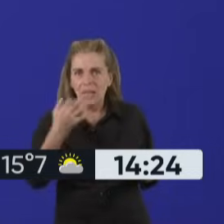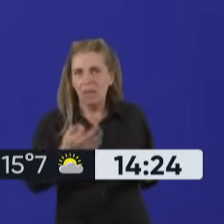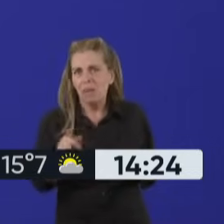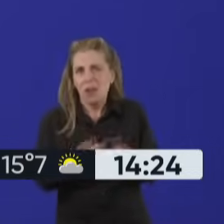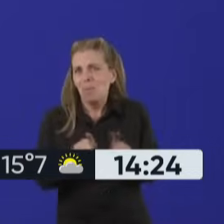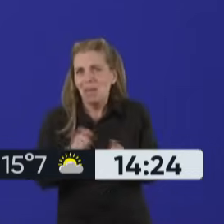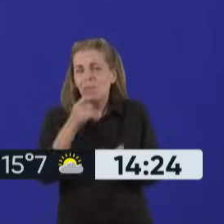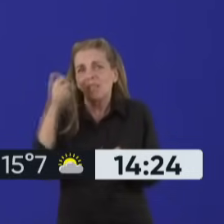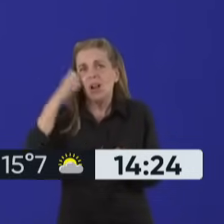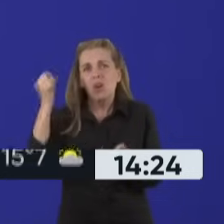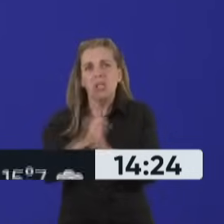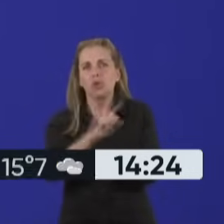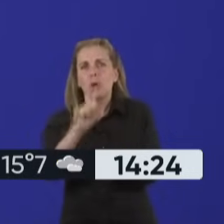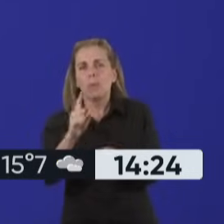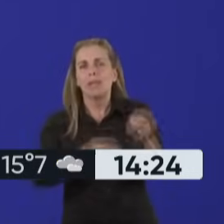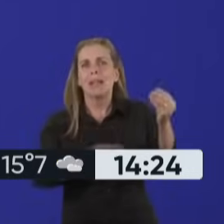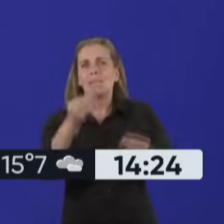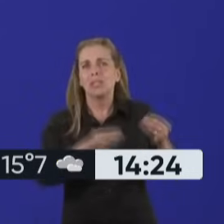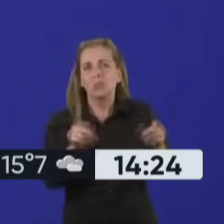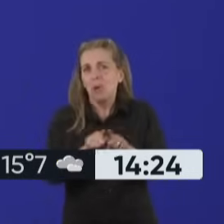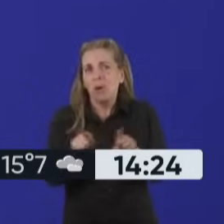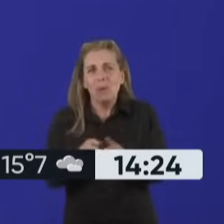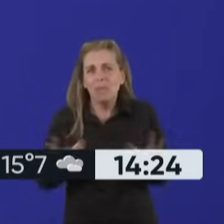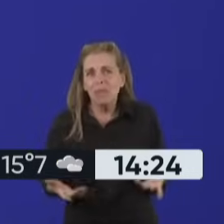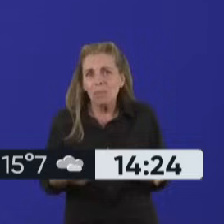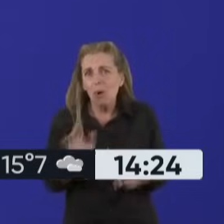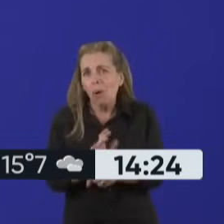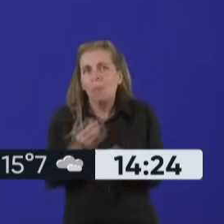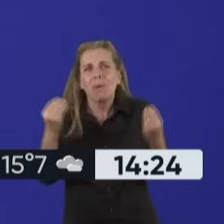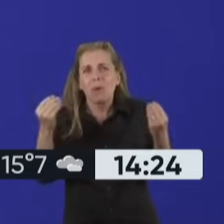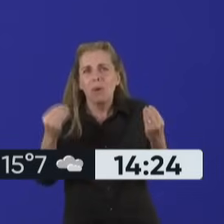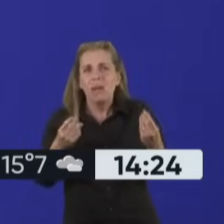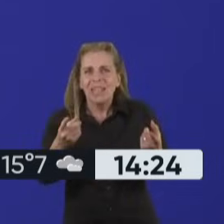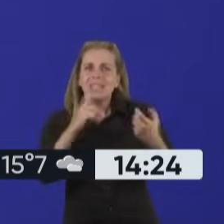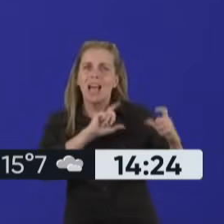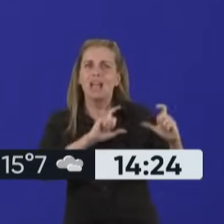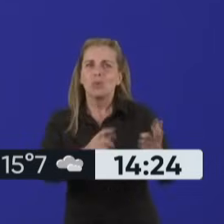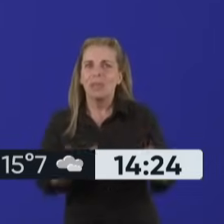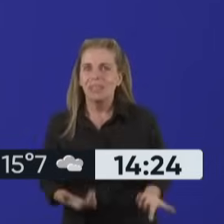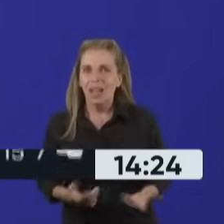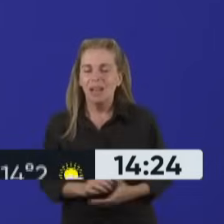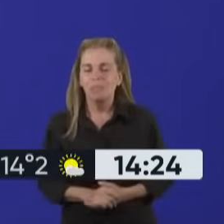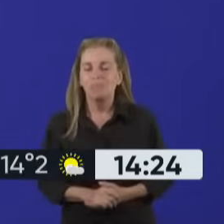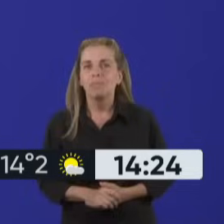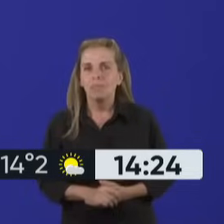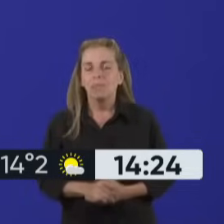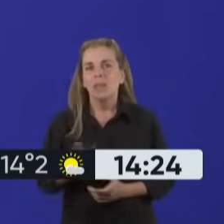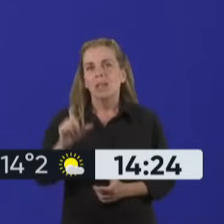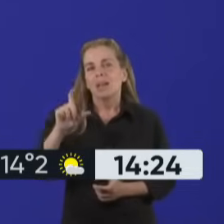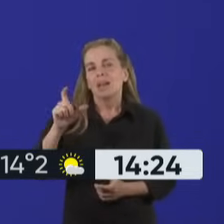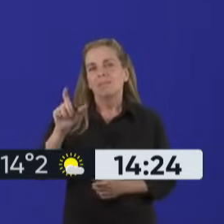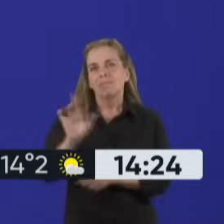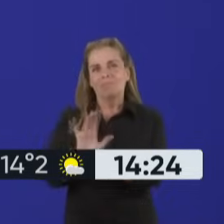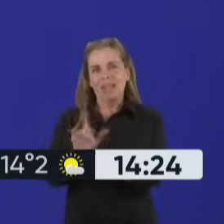de presupuesto es... Por eso era tan genial el ejemplo ese que había hecho Alfredo Caseros